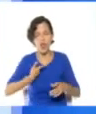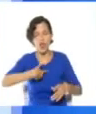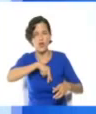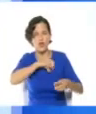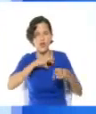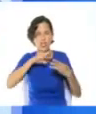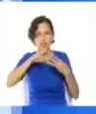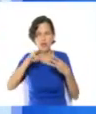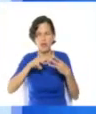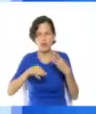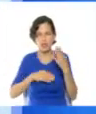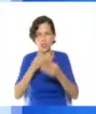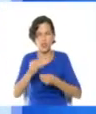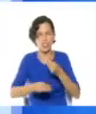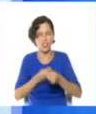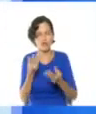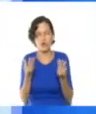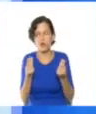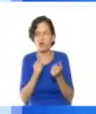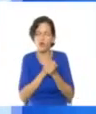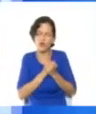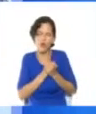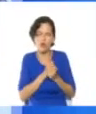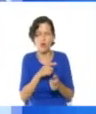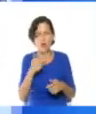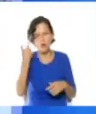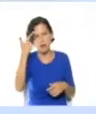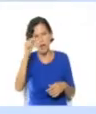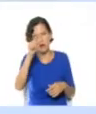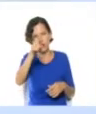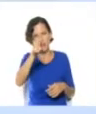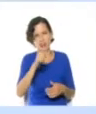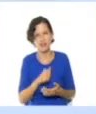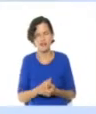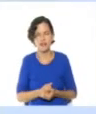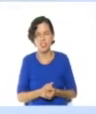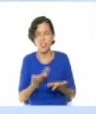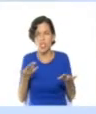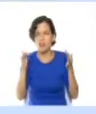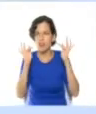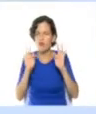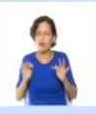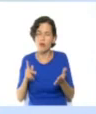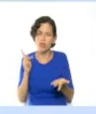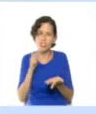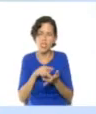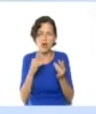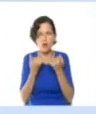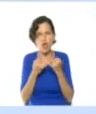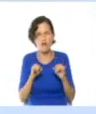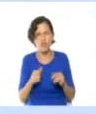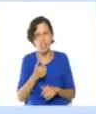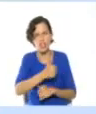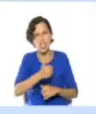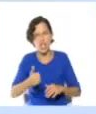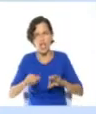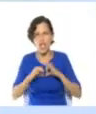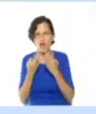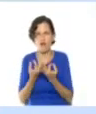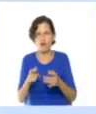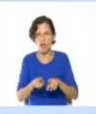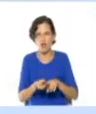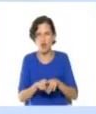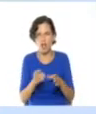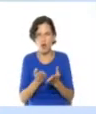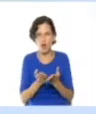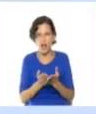nuestra programación que hacemos con mucho amor y cariño para todos ustedes. Y de esta manera llegamos al final de Cada Familia Una Escuela,